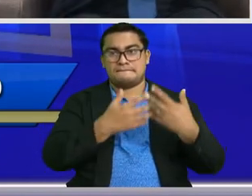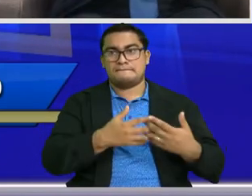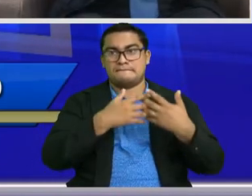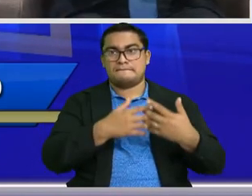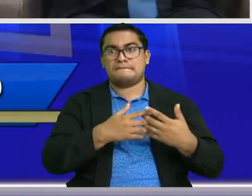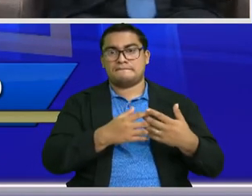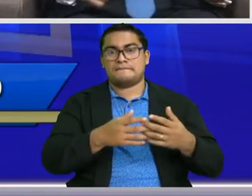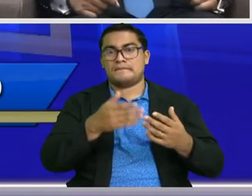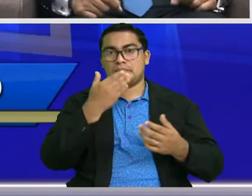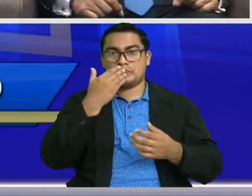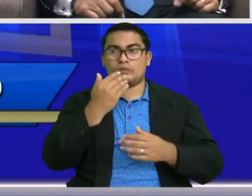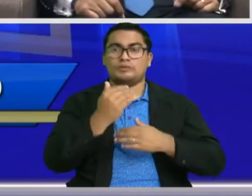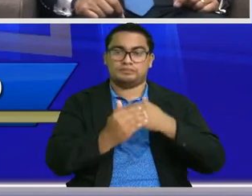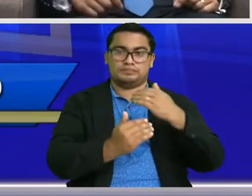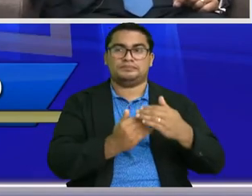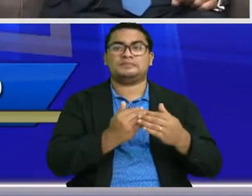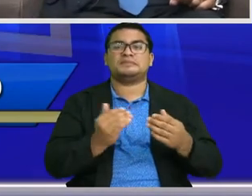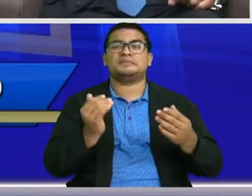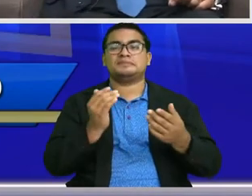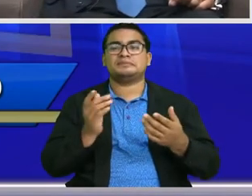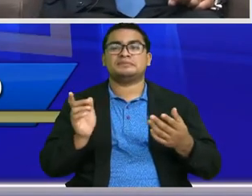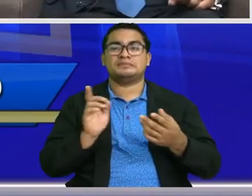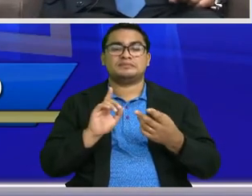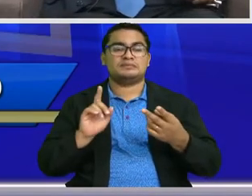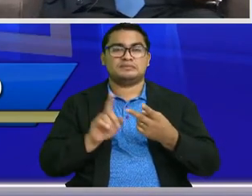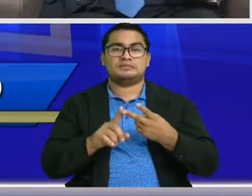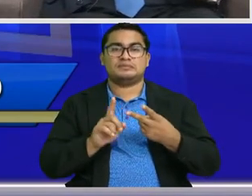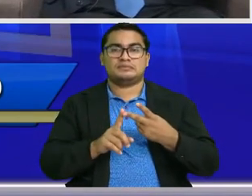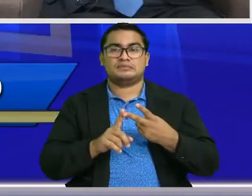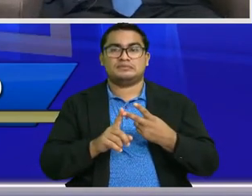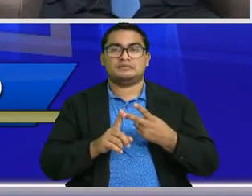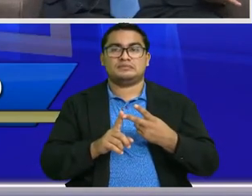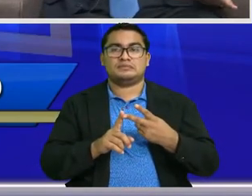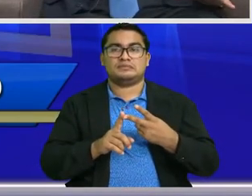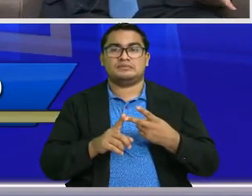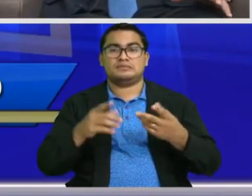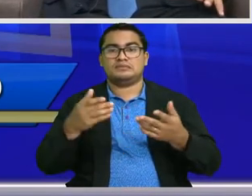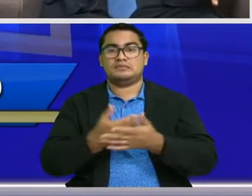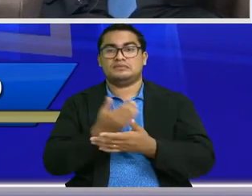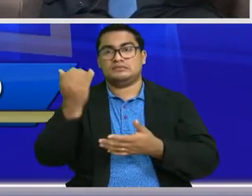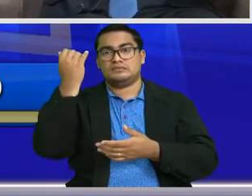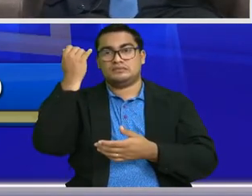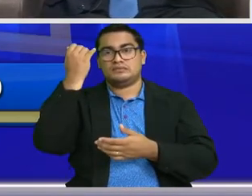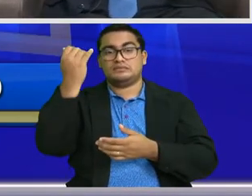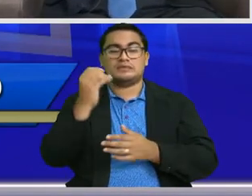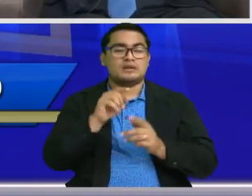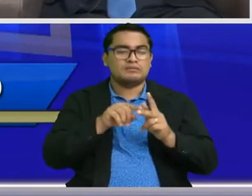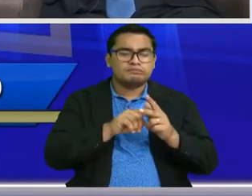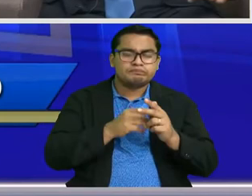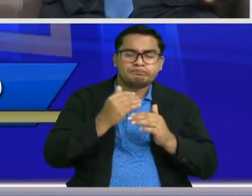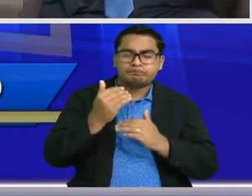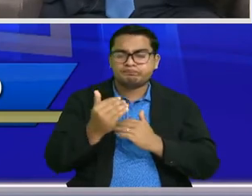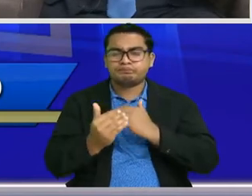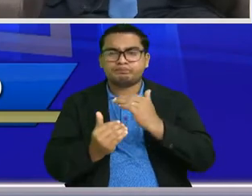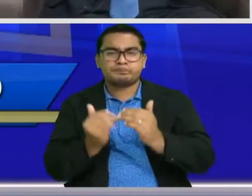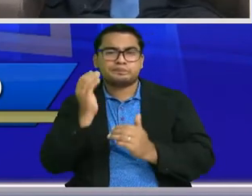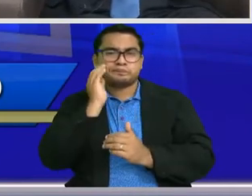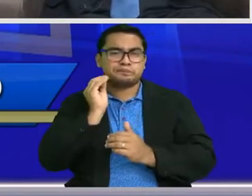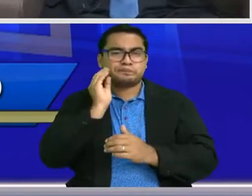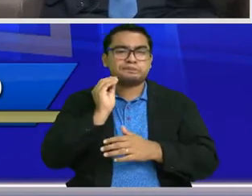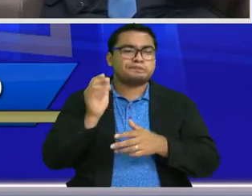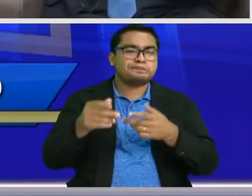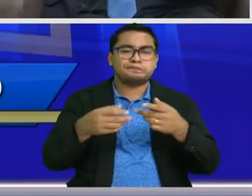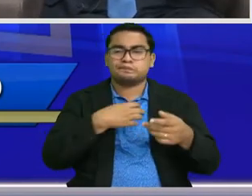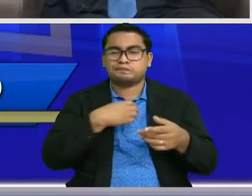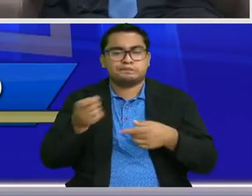ese proceso de formalización. Existen otras que son aquellos emprendimientos que apenas están experimentando, que están sacando su